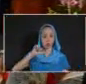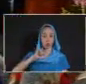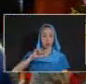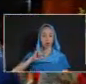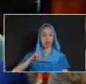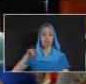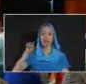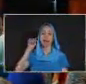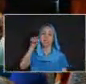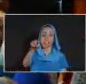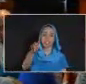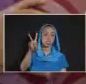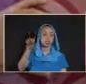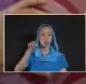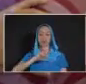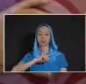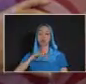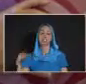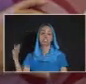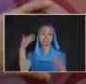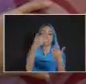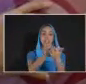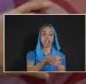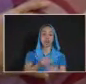A ti no llegará el mal, no llegará el mal.